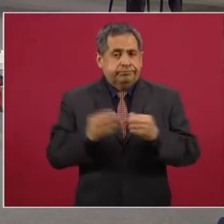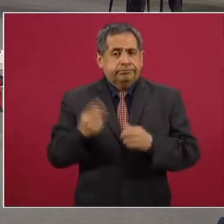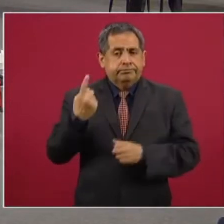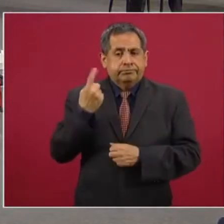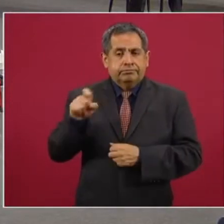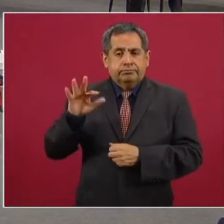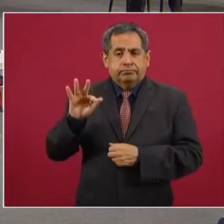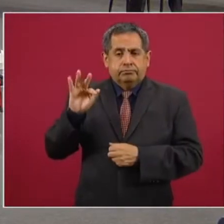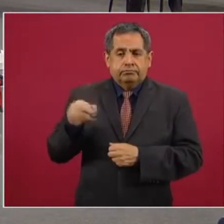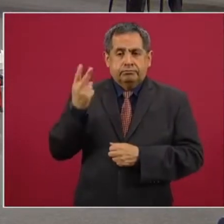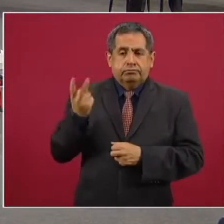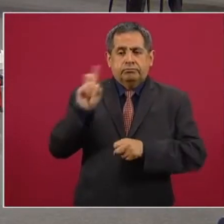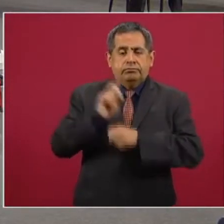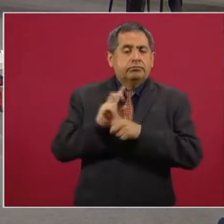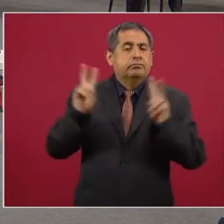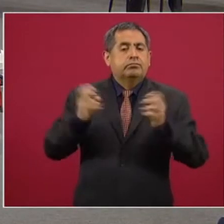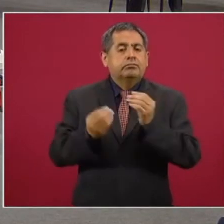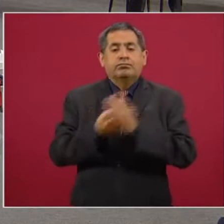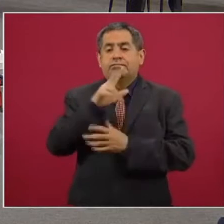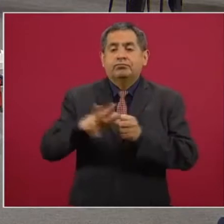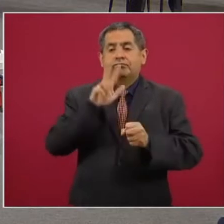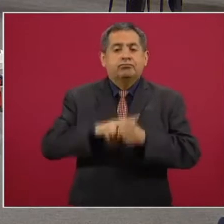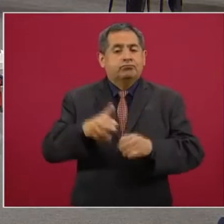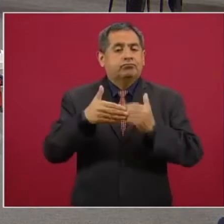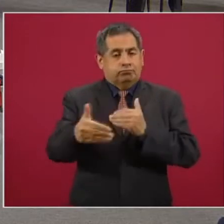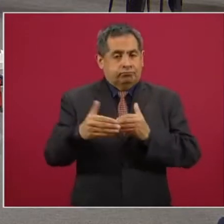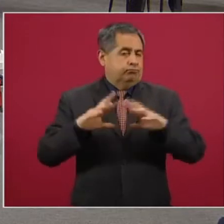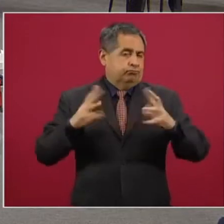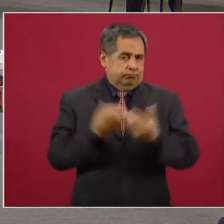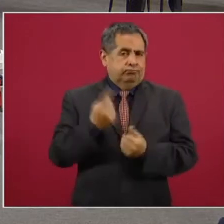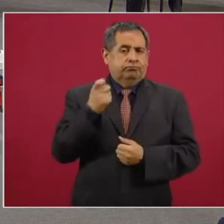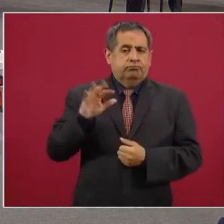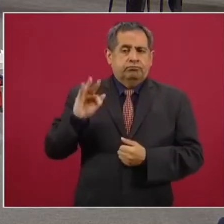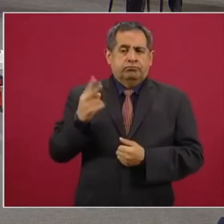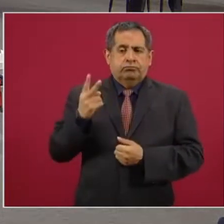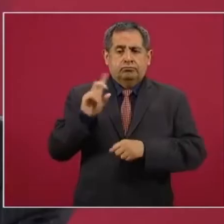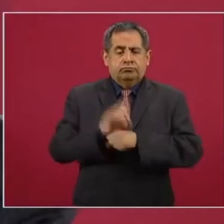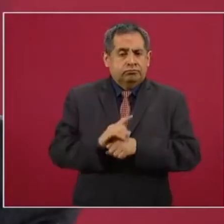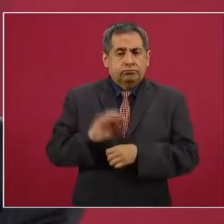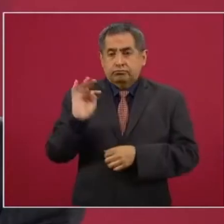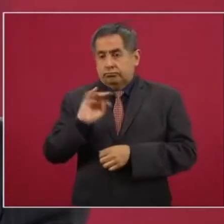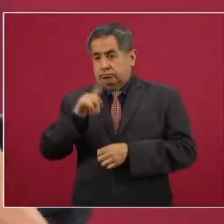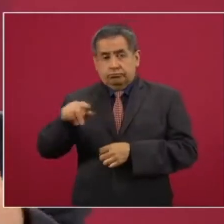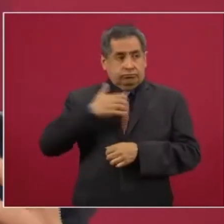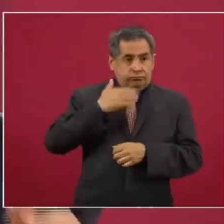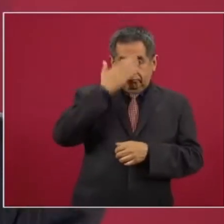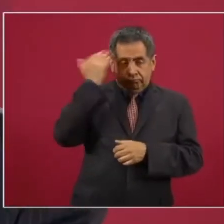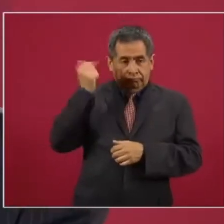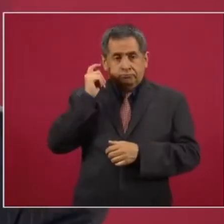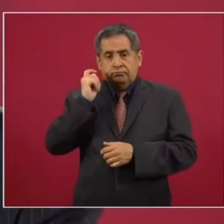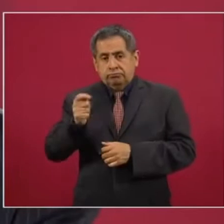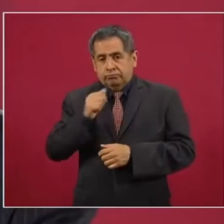días de este proceso de nueva normalidad y para aquellas personas que no conocen en qué consiste la nueva normalidad o